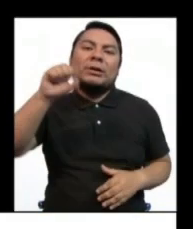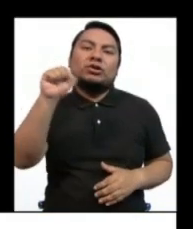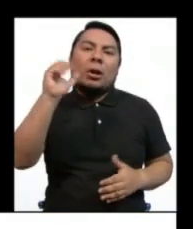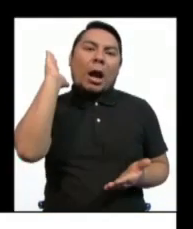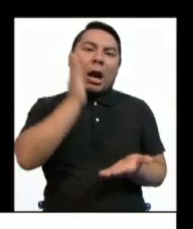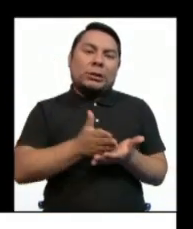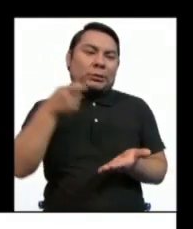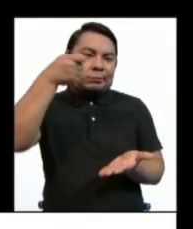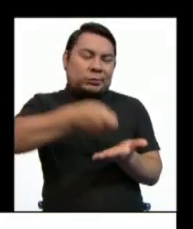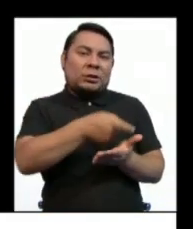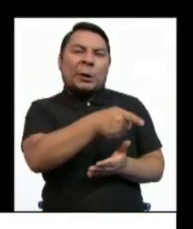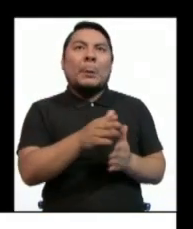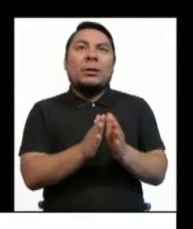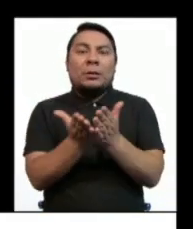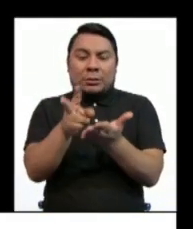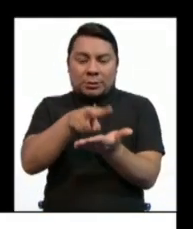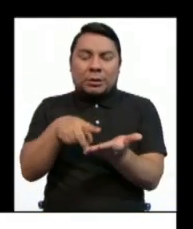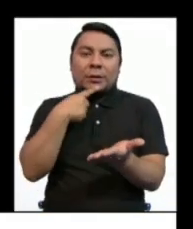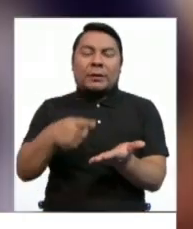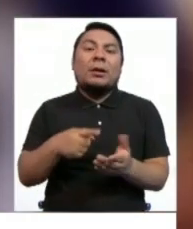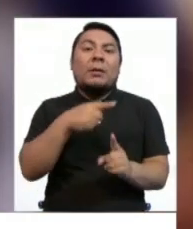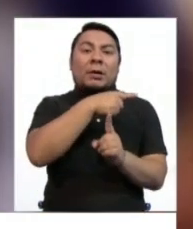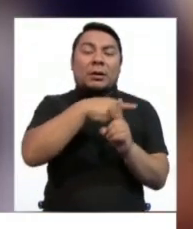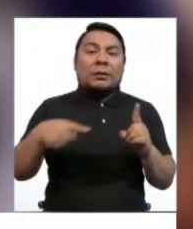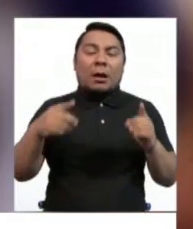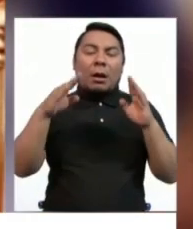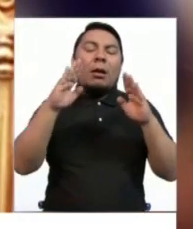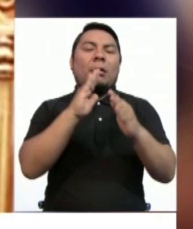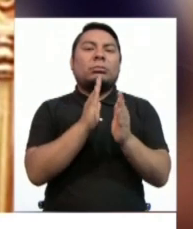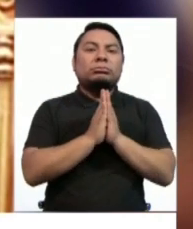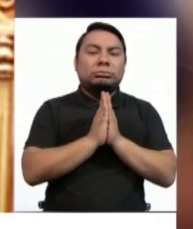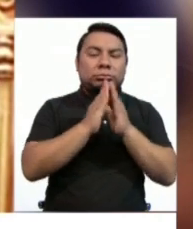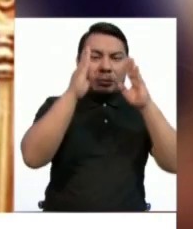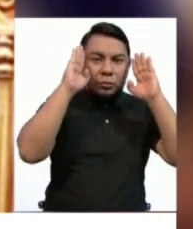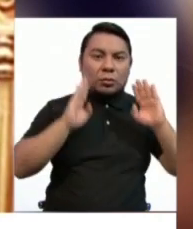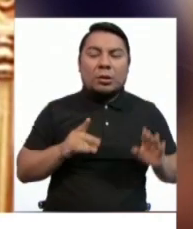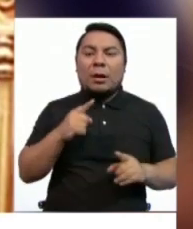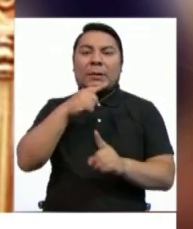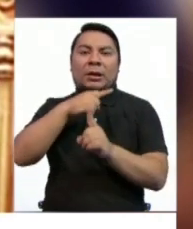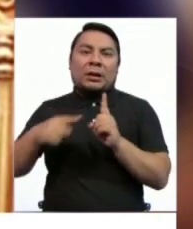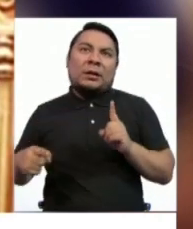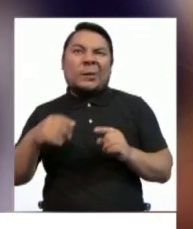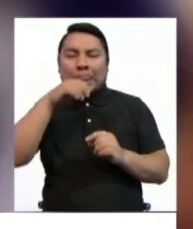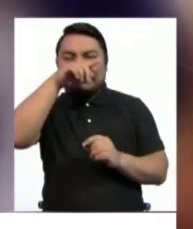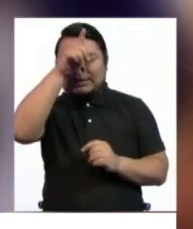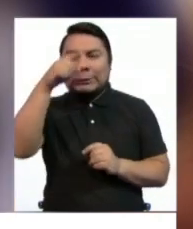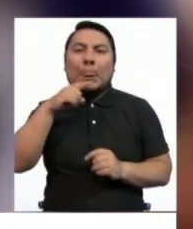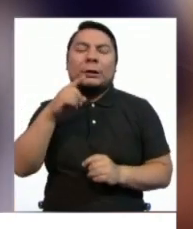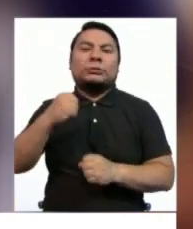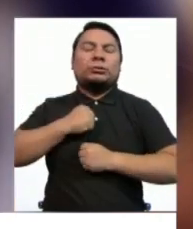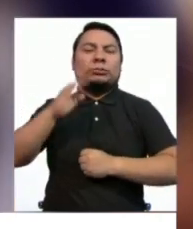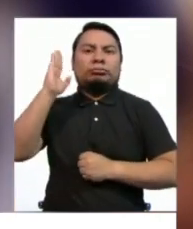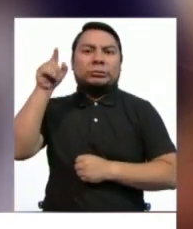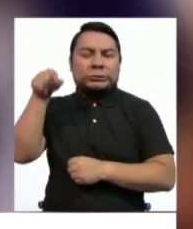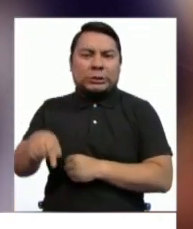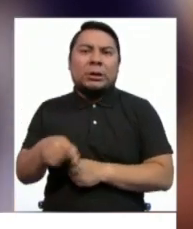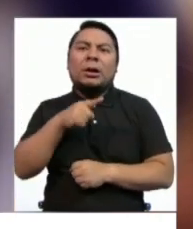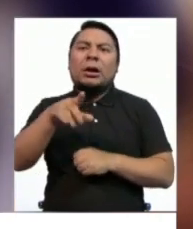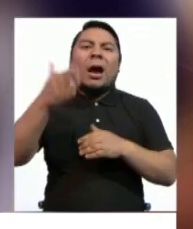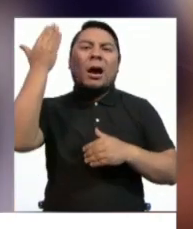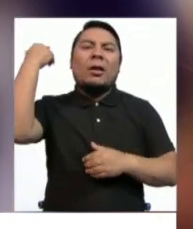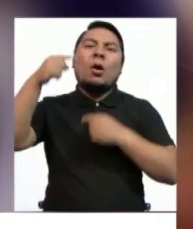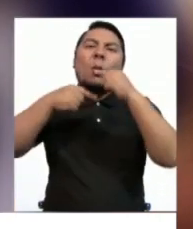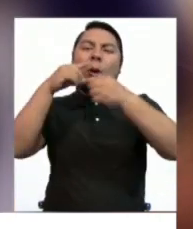la publicación del libro Mitad monjes, mitad soldados, en el que da cuenta de las agresiones que sufrieron decenas de menores por parte de los integrantes